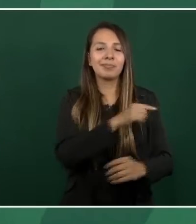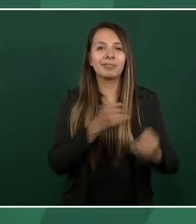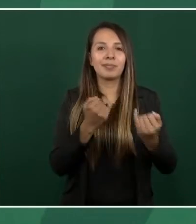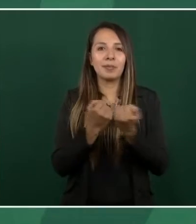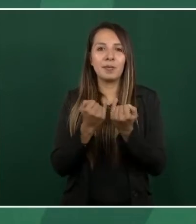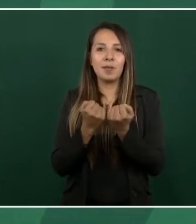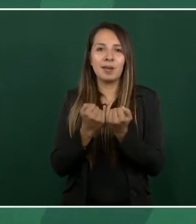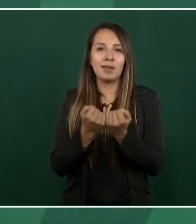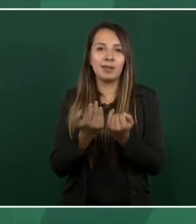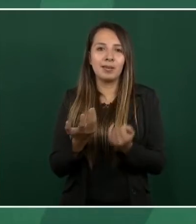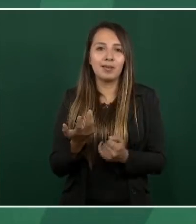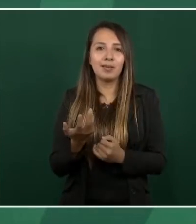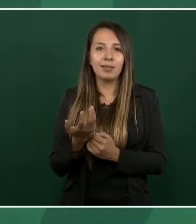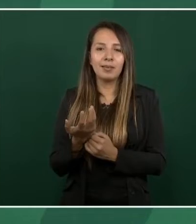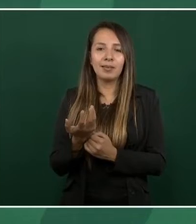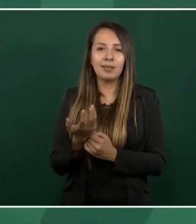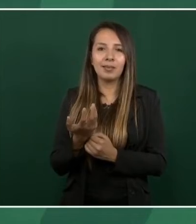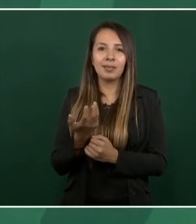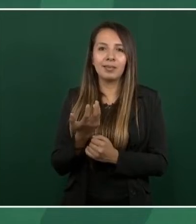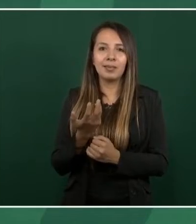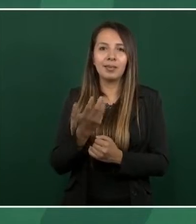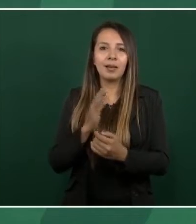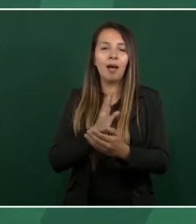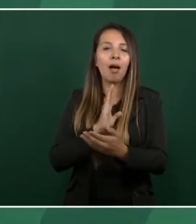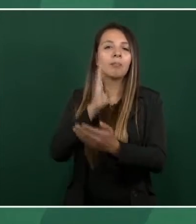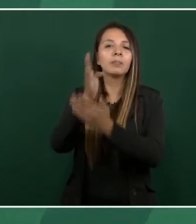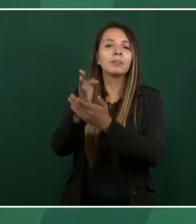que van allá a